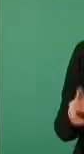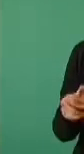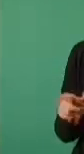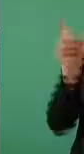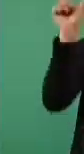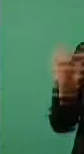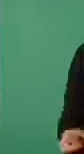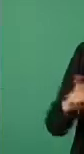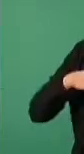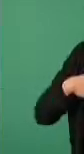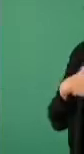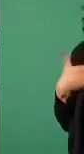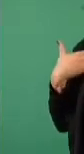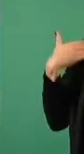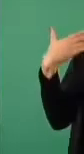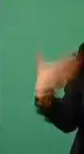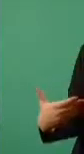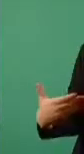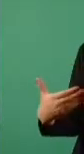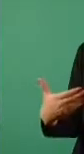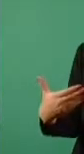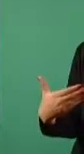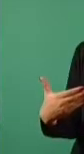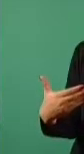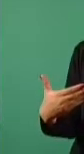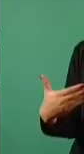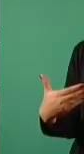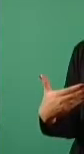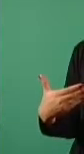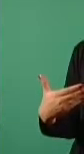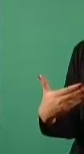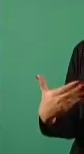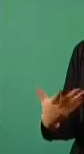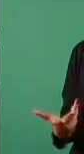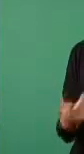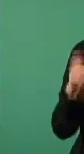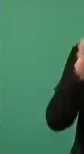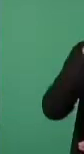Es parte del Movimiento de Transformación.